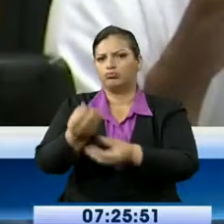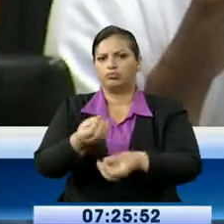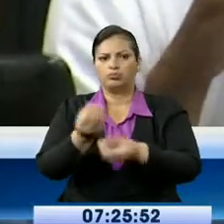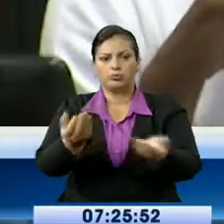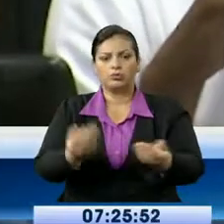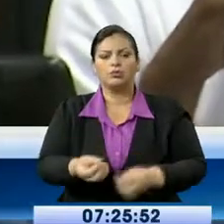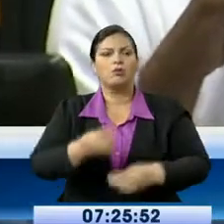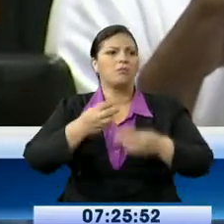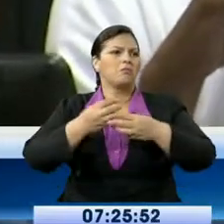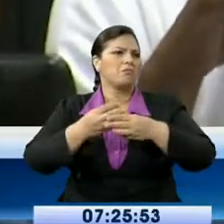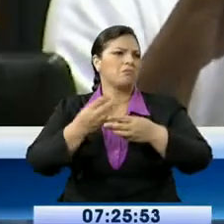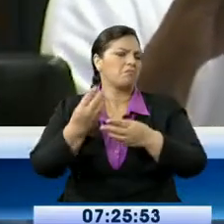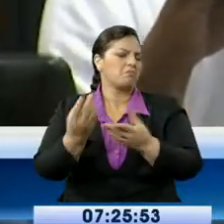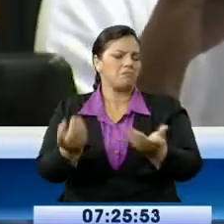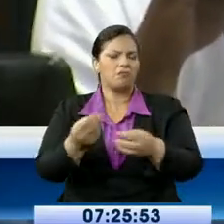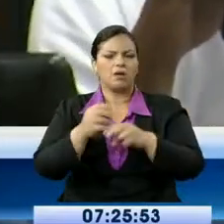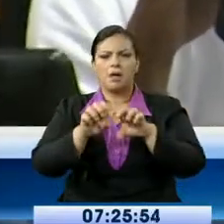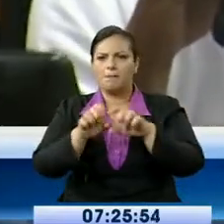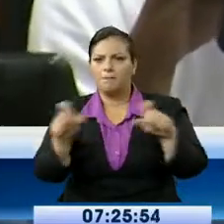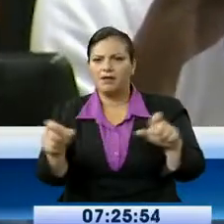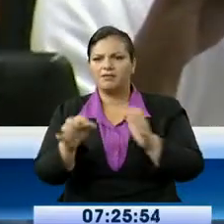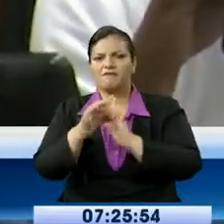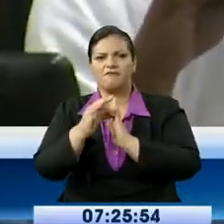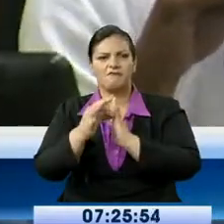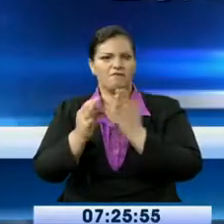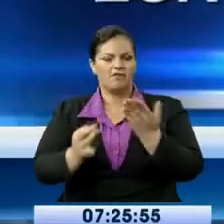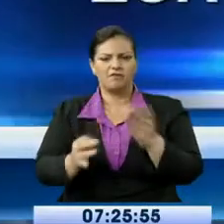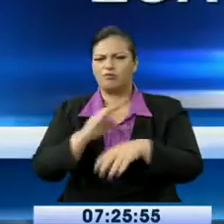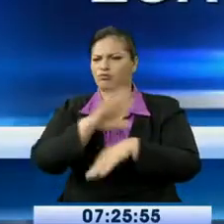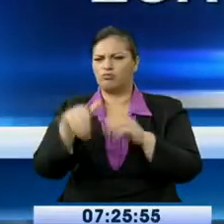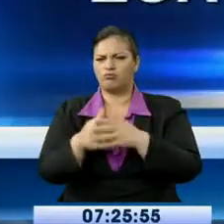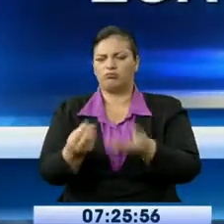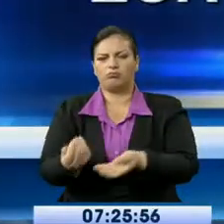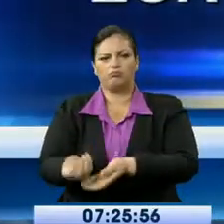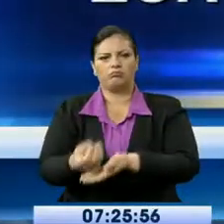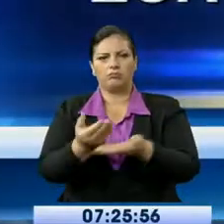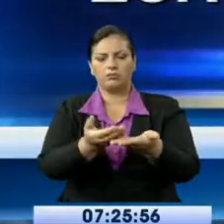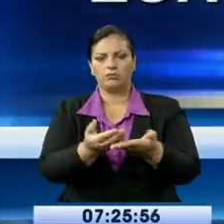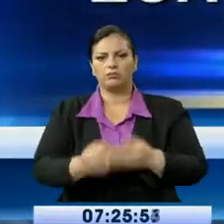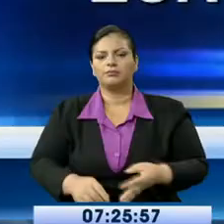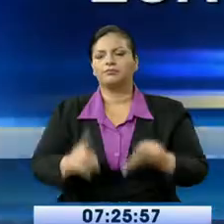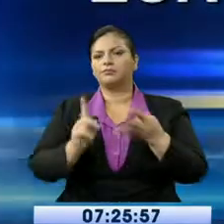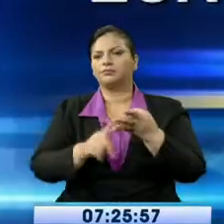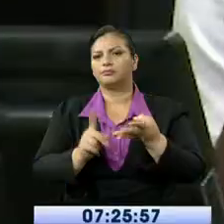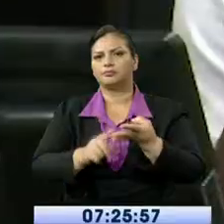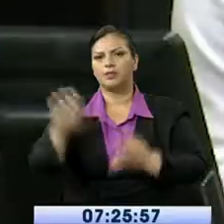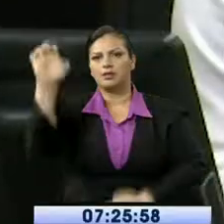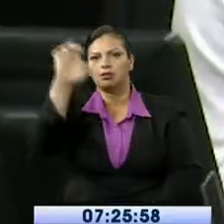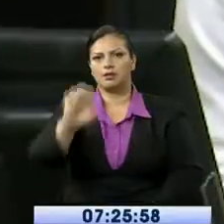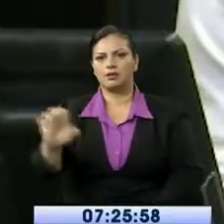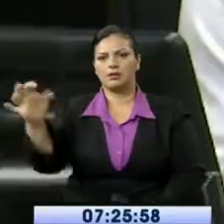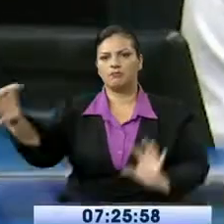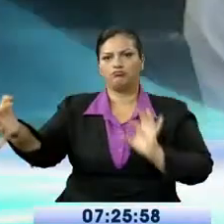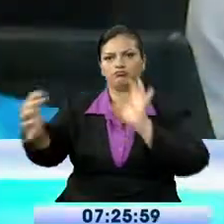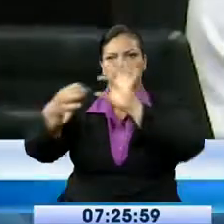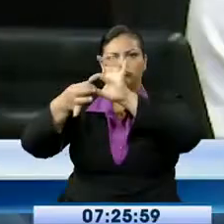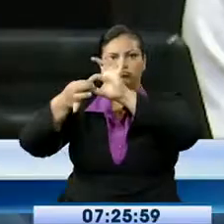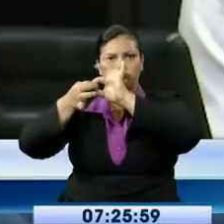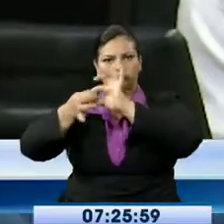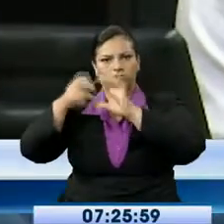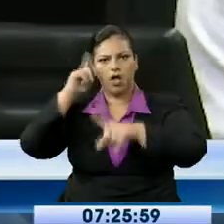mercados financieros, en la seriedad del gobierno ecuatoriano. Pero eso es lo que les duele. Acuerdo con la Unión Europea. Un acuerdo comercial no